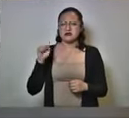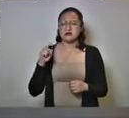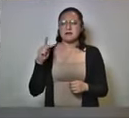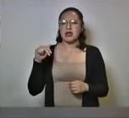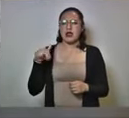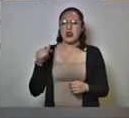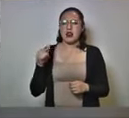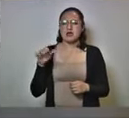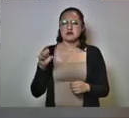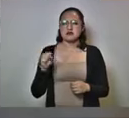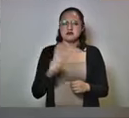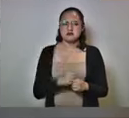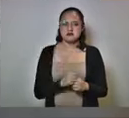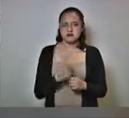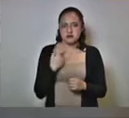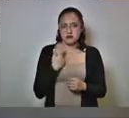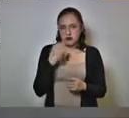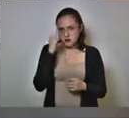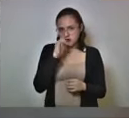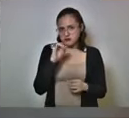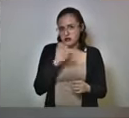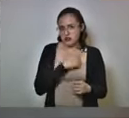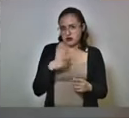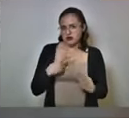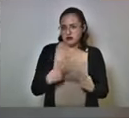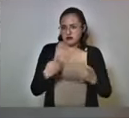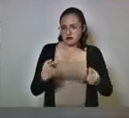desde mi opinión, si se debe de entregar.